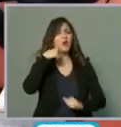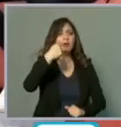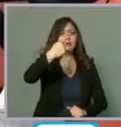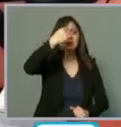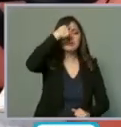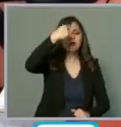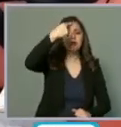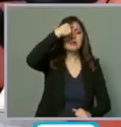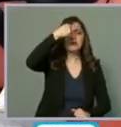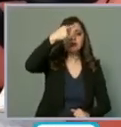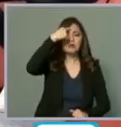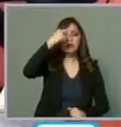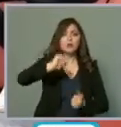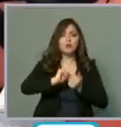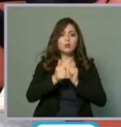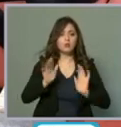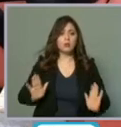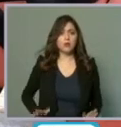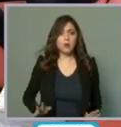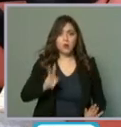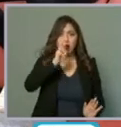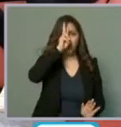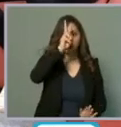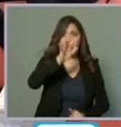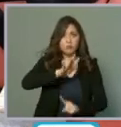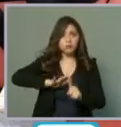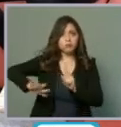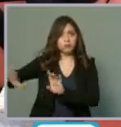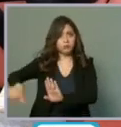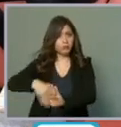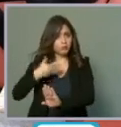con los que están a su alrededor? Sí, claro. Los